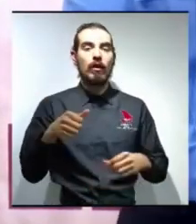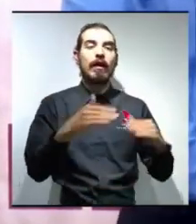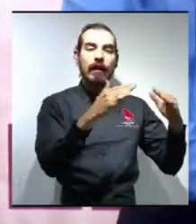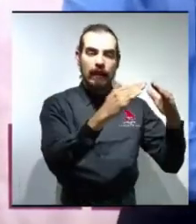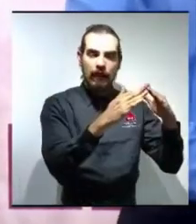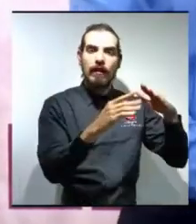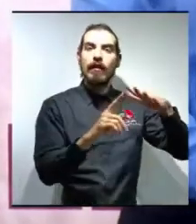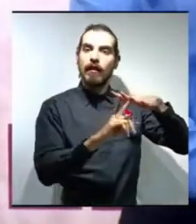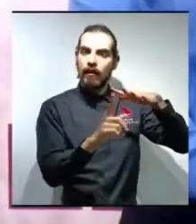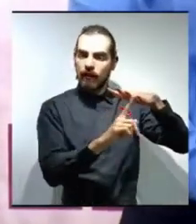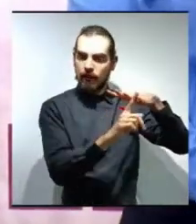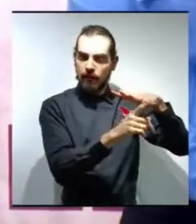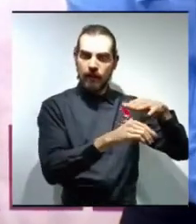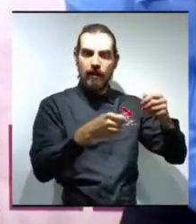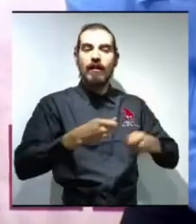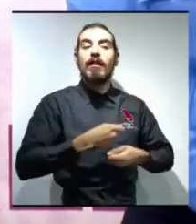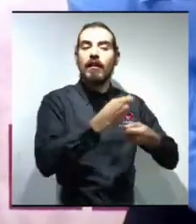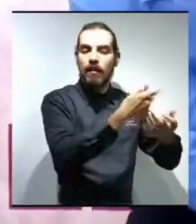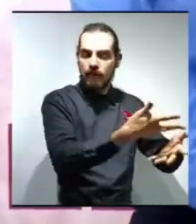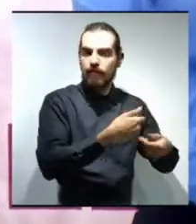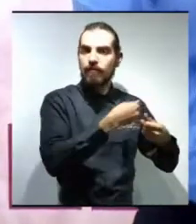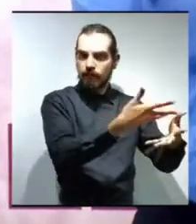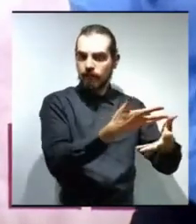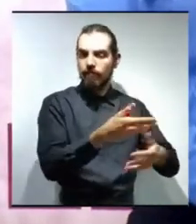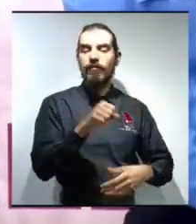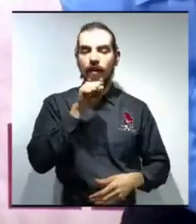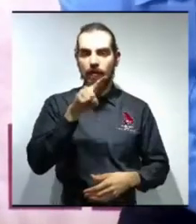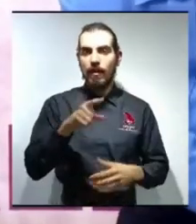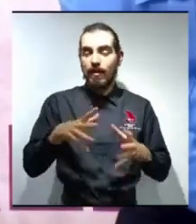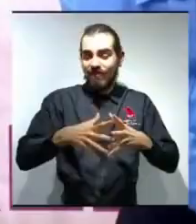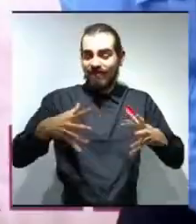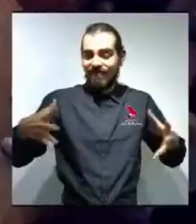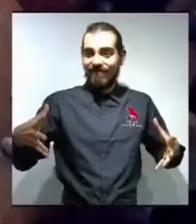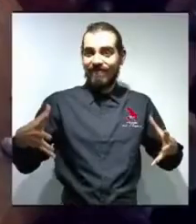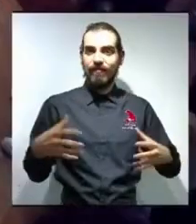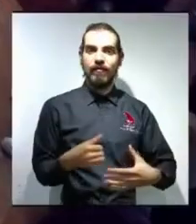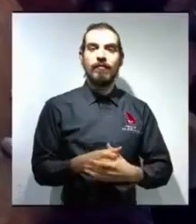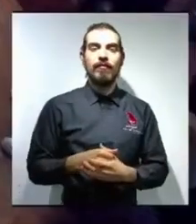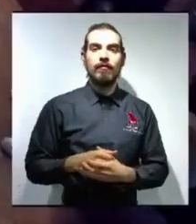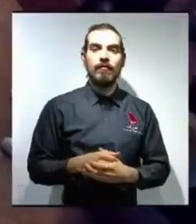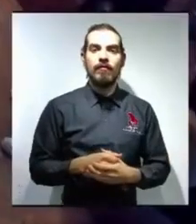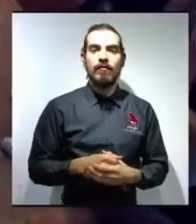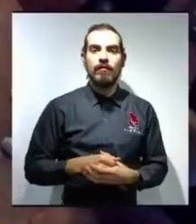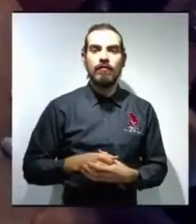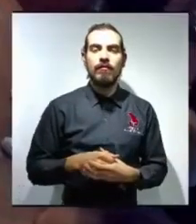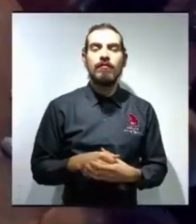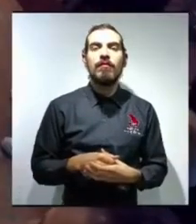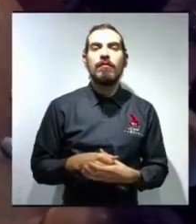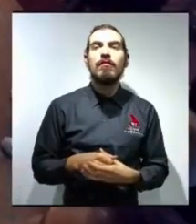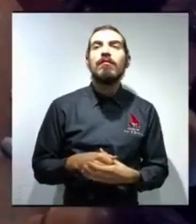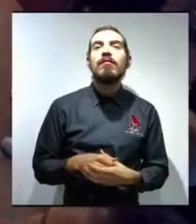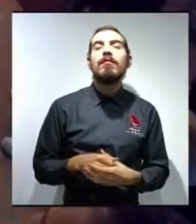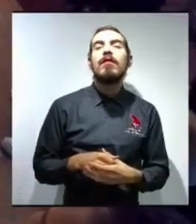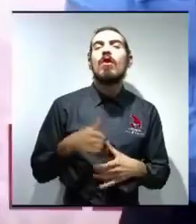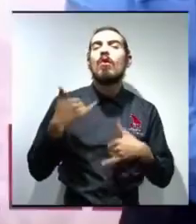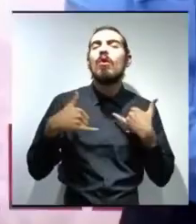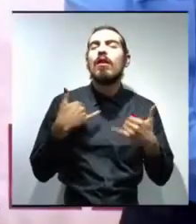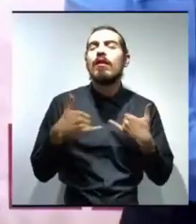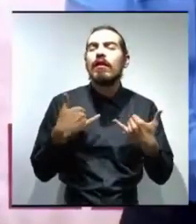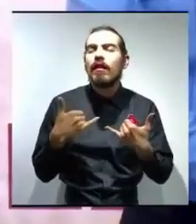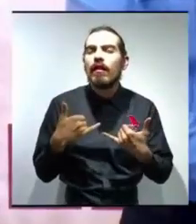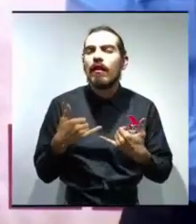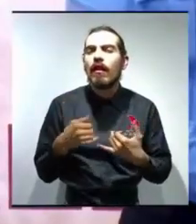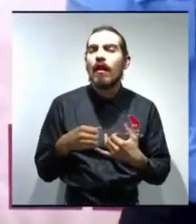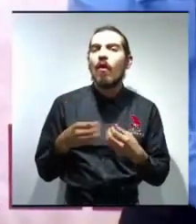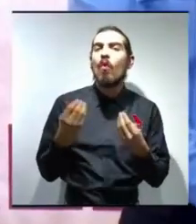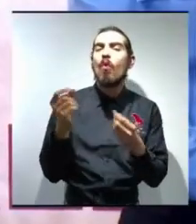con los niños que les comentamos en situación de movilidad. Entonces, la entrega va a ser el 24, como dijeron ahorita, en el Entre Parque DIF. 24 y 25,